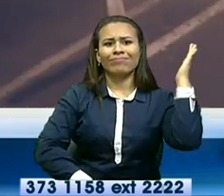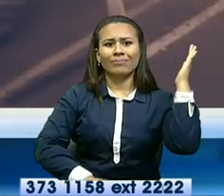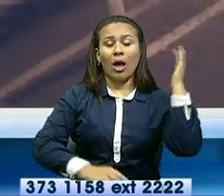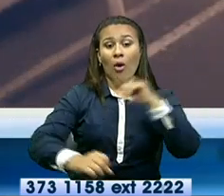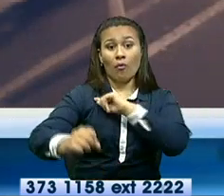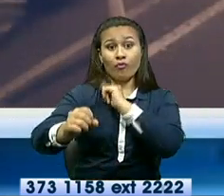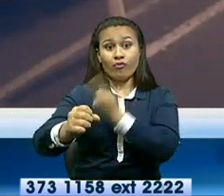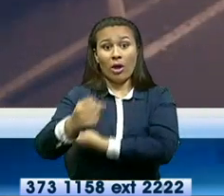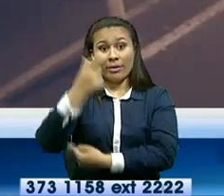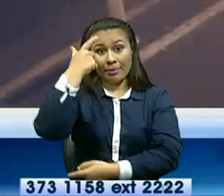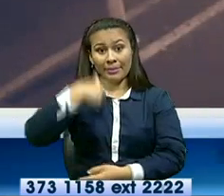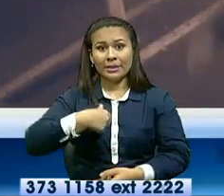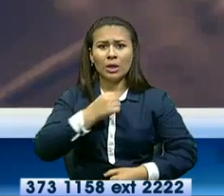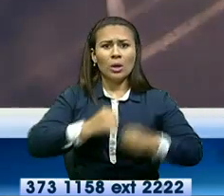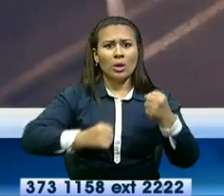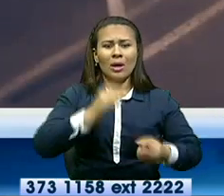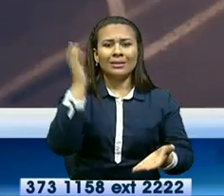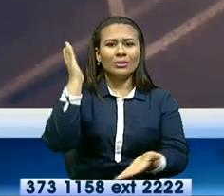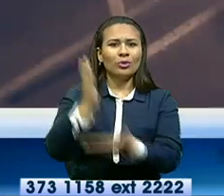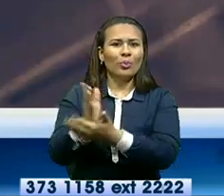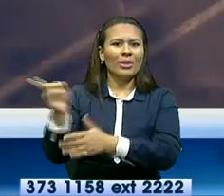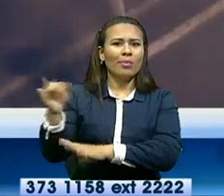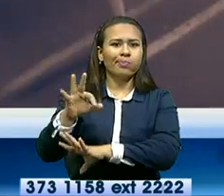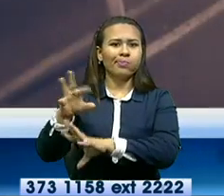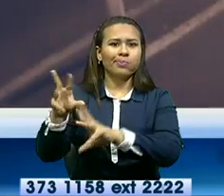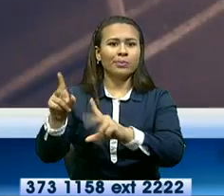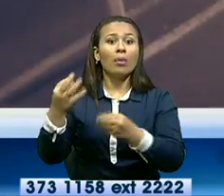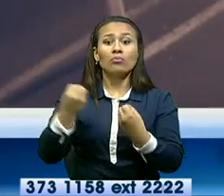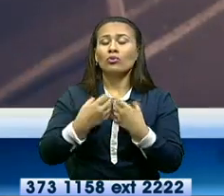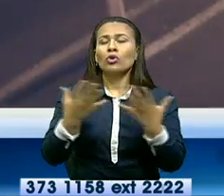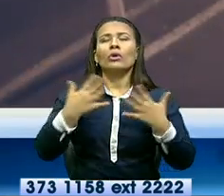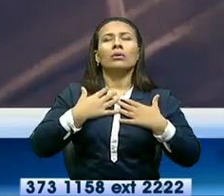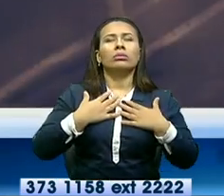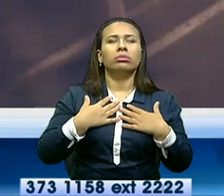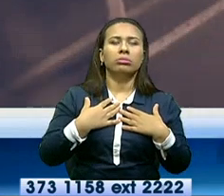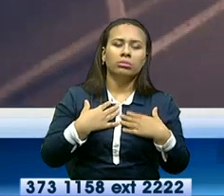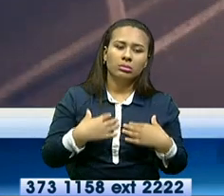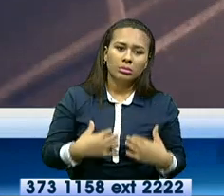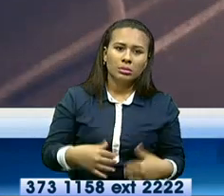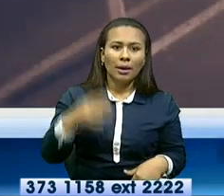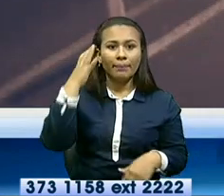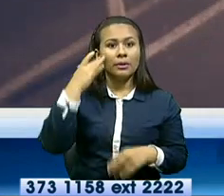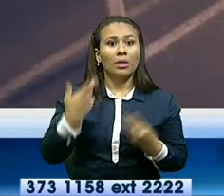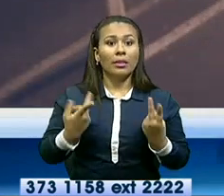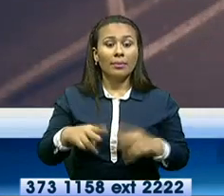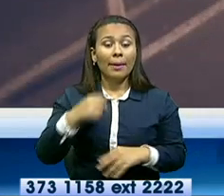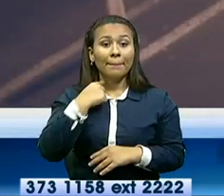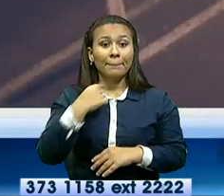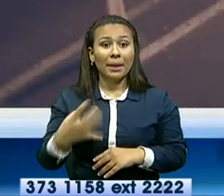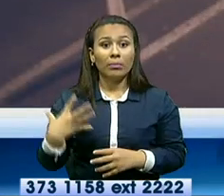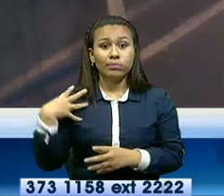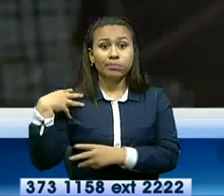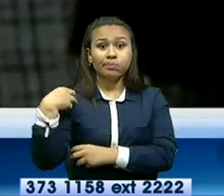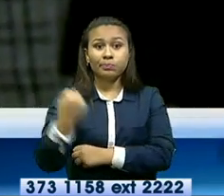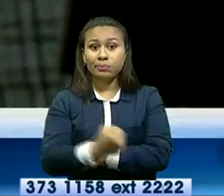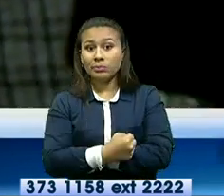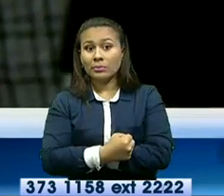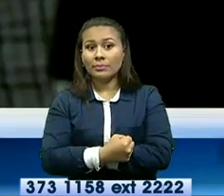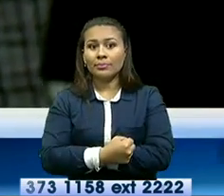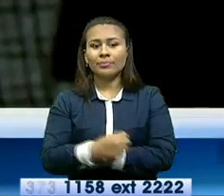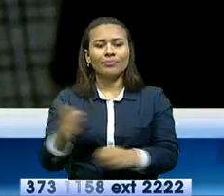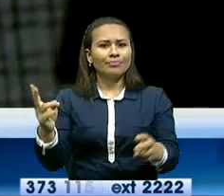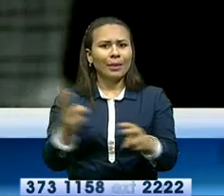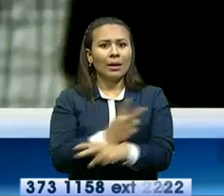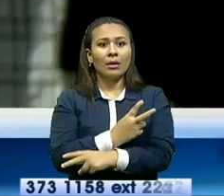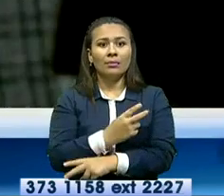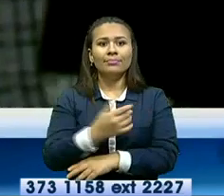del cliente ayuda a terminar con el robo y muchos se salvaron de ser amenazados, incluso de perder artículos de valor. En dirección hacia